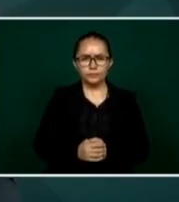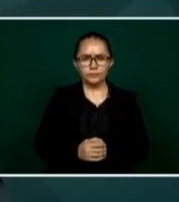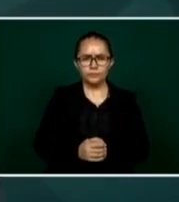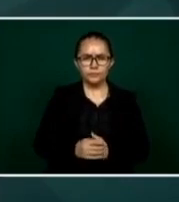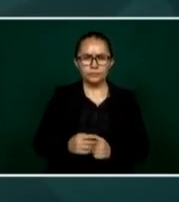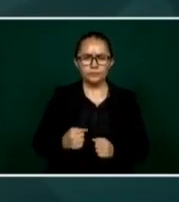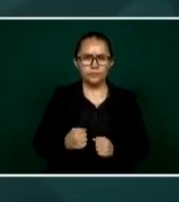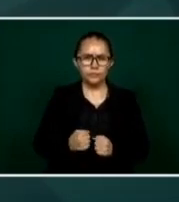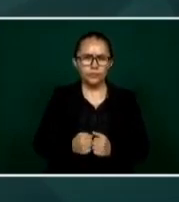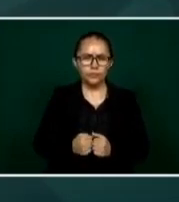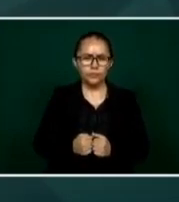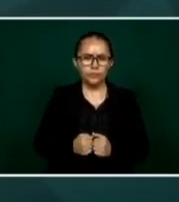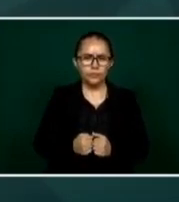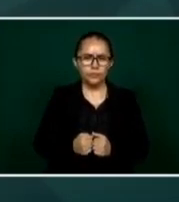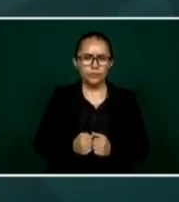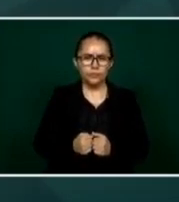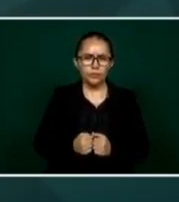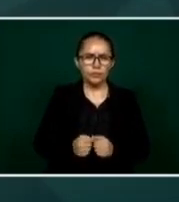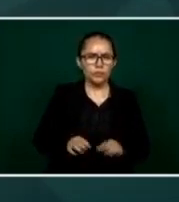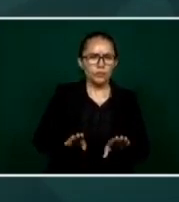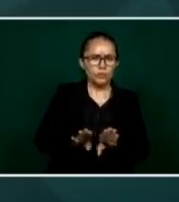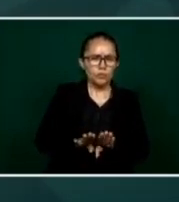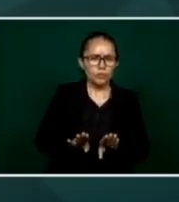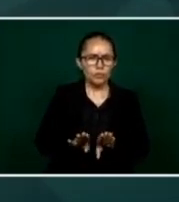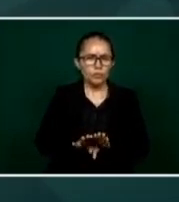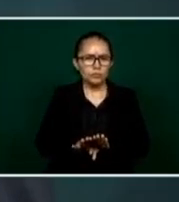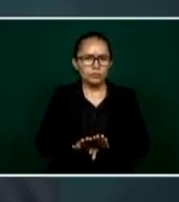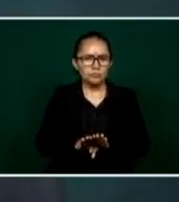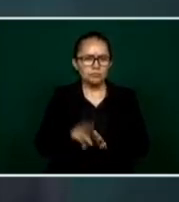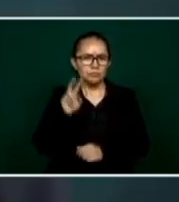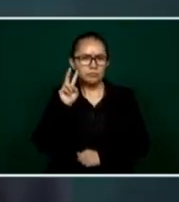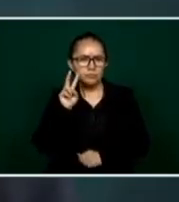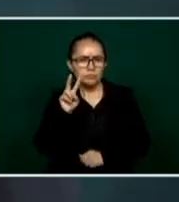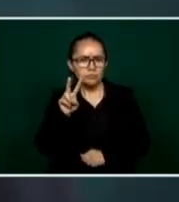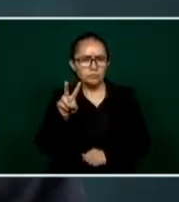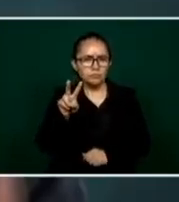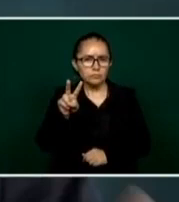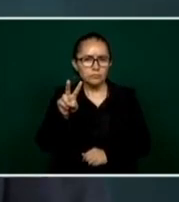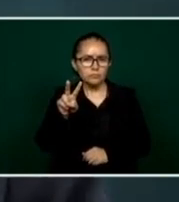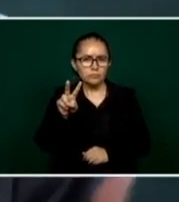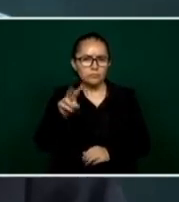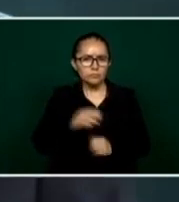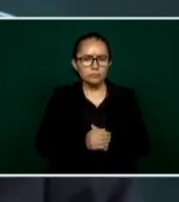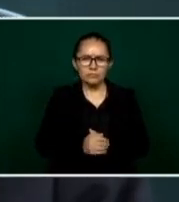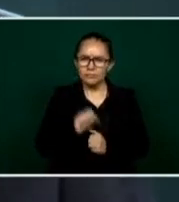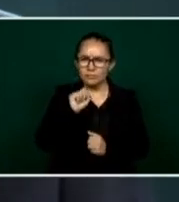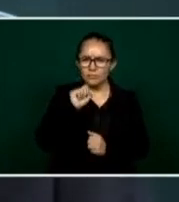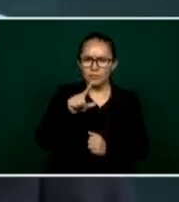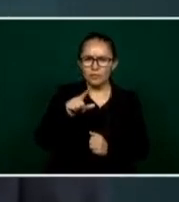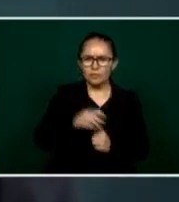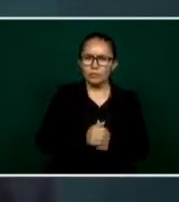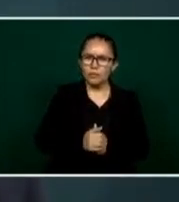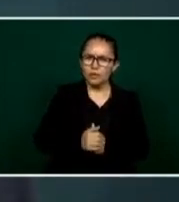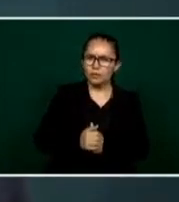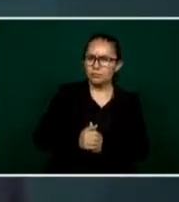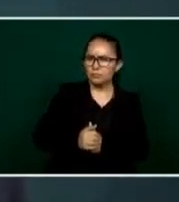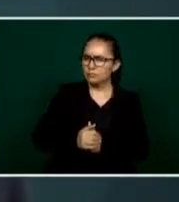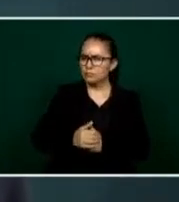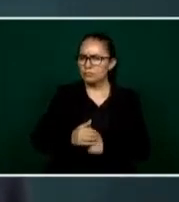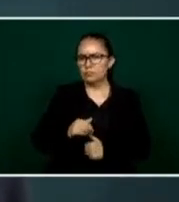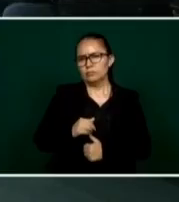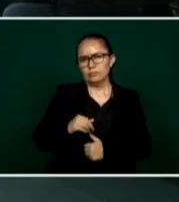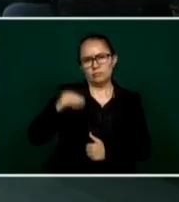Anteriormente, como es público y notorio, la misma autoridad estaba involucrada